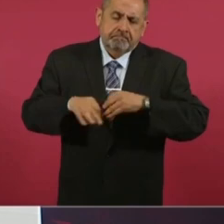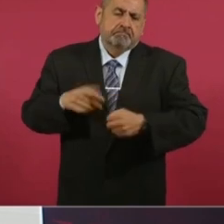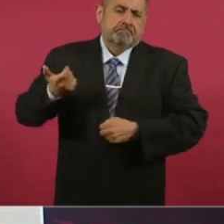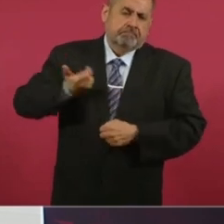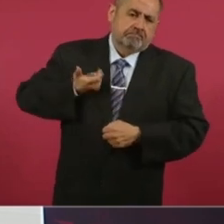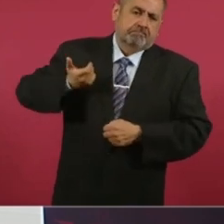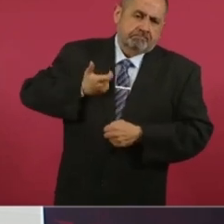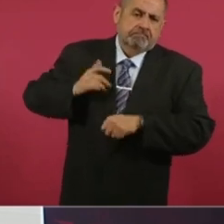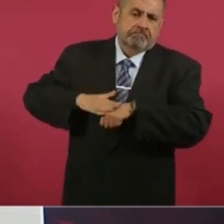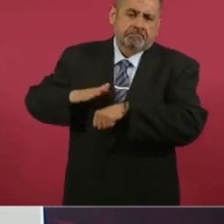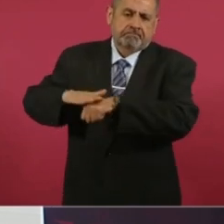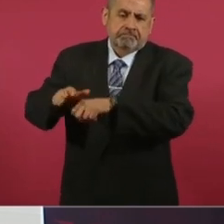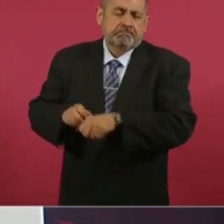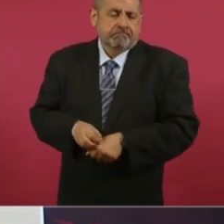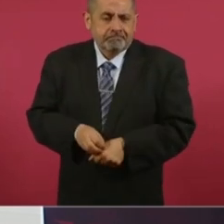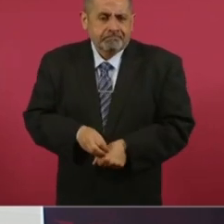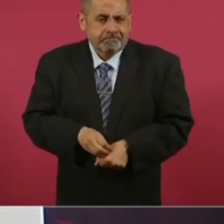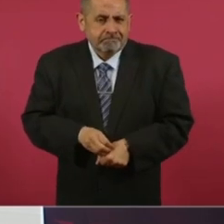va a ser peor